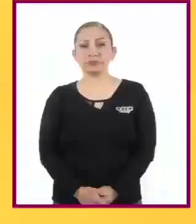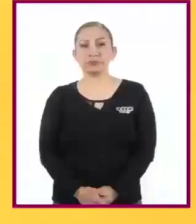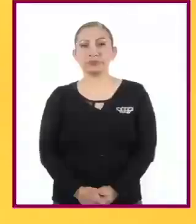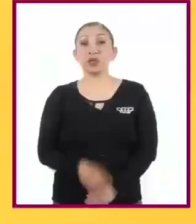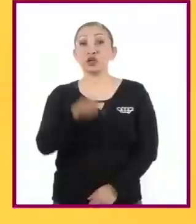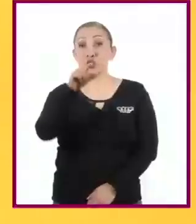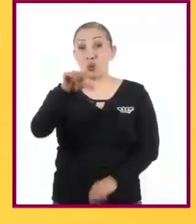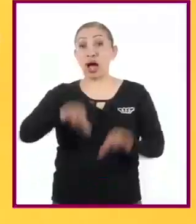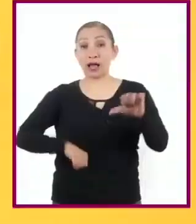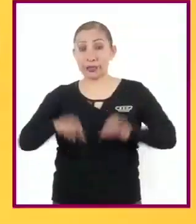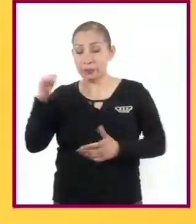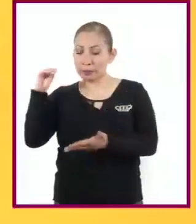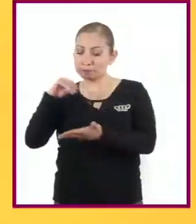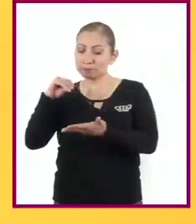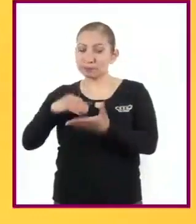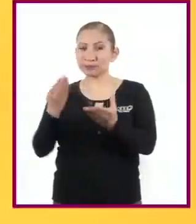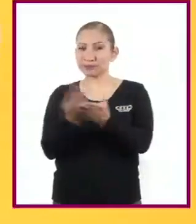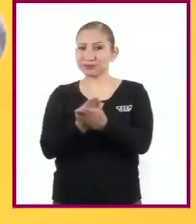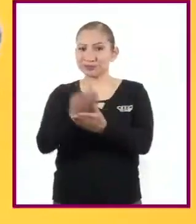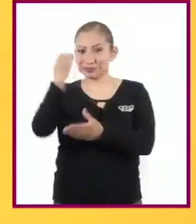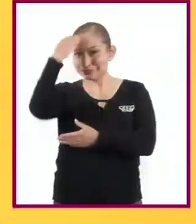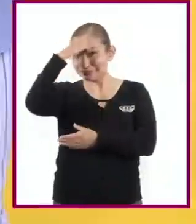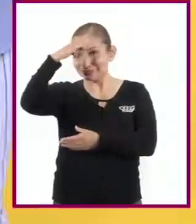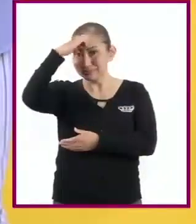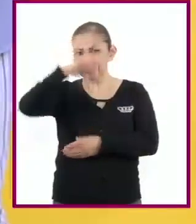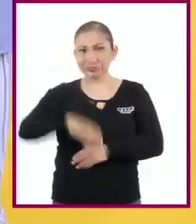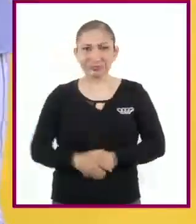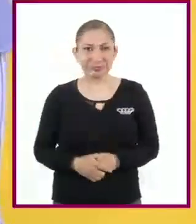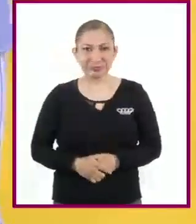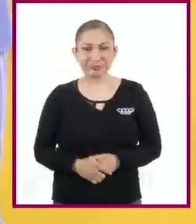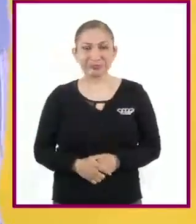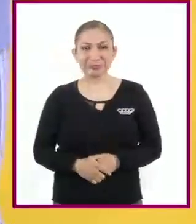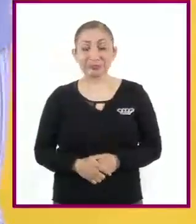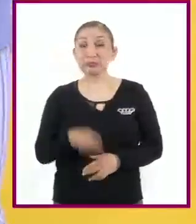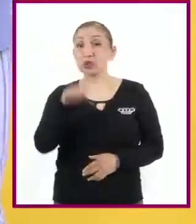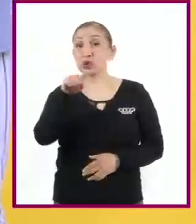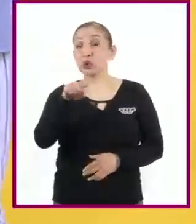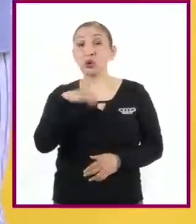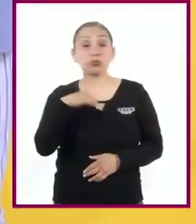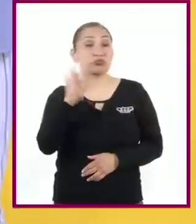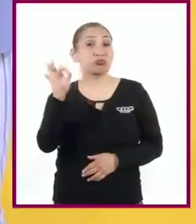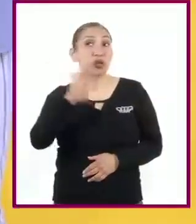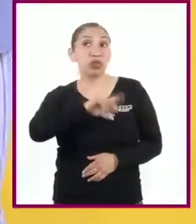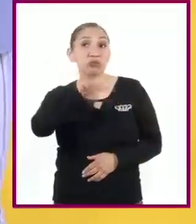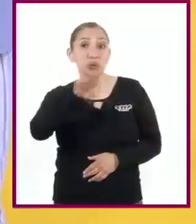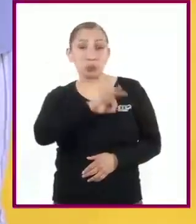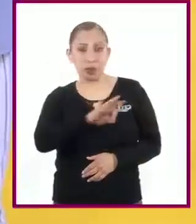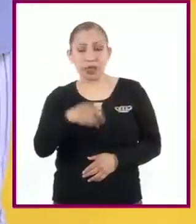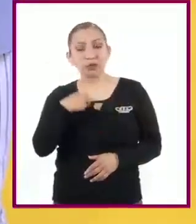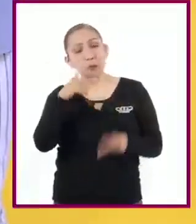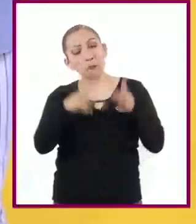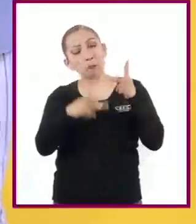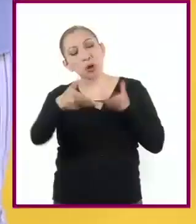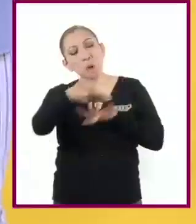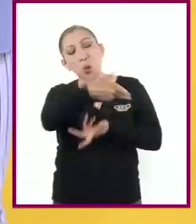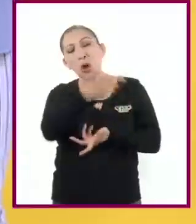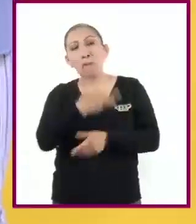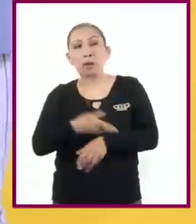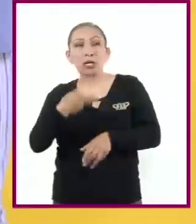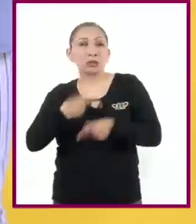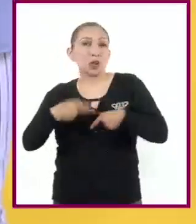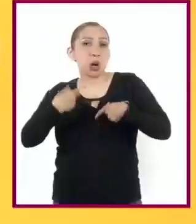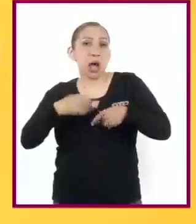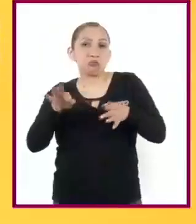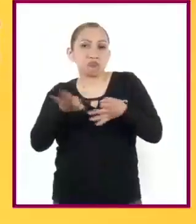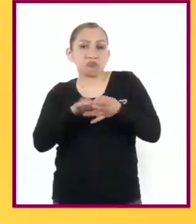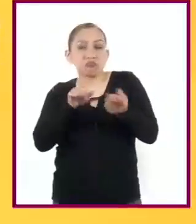Agreguen las actividades a la carpeta de experiencias. Si tienen oportunidad, comenten su trabajo con alguna persona